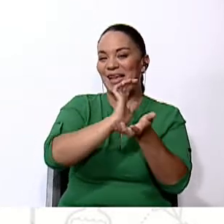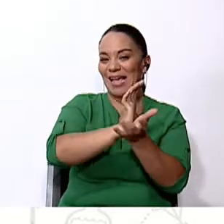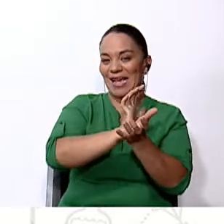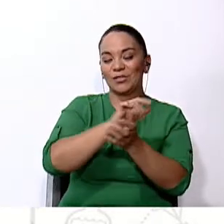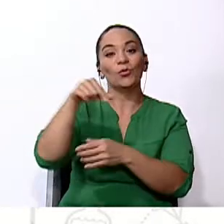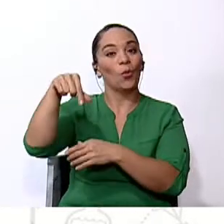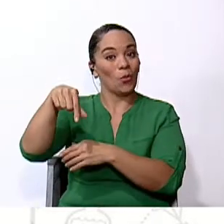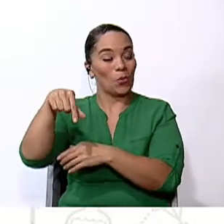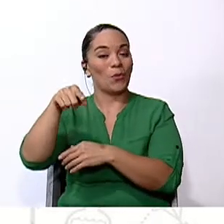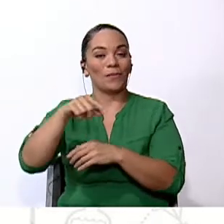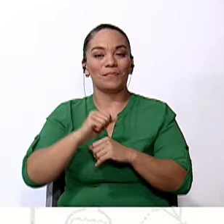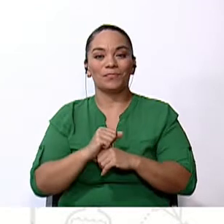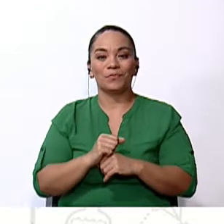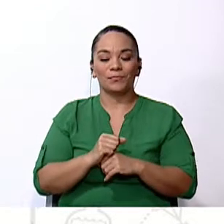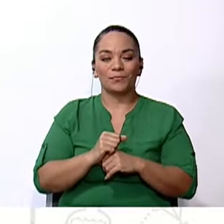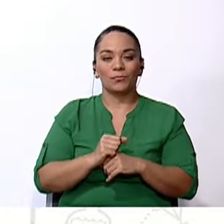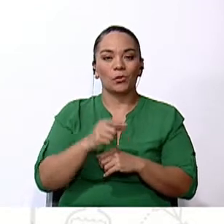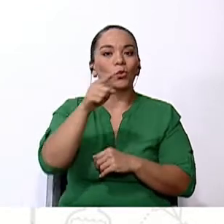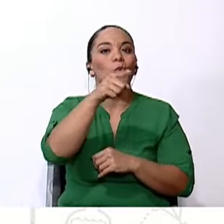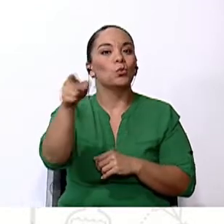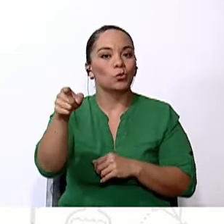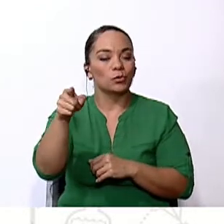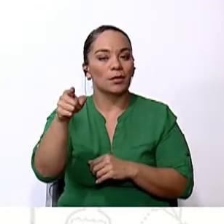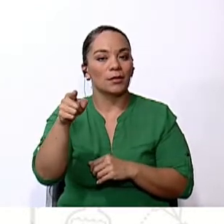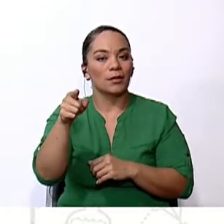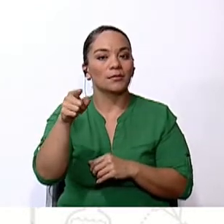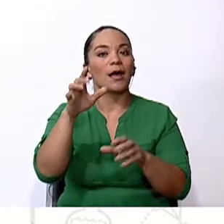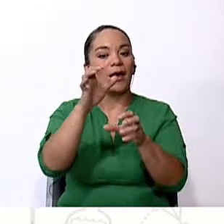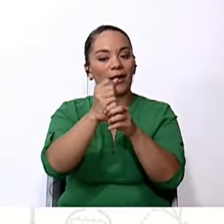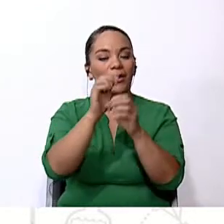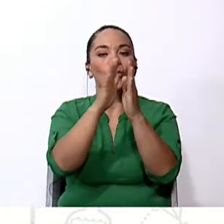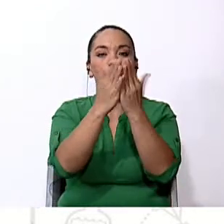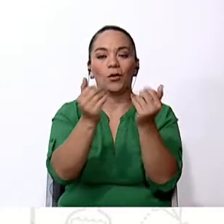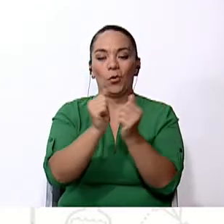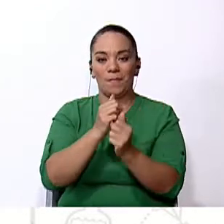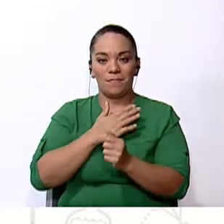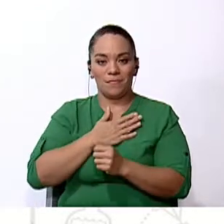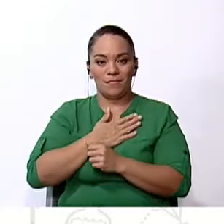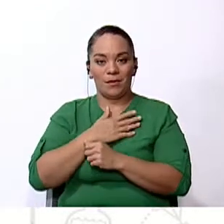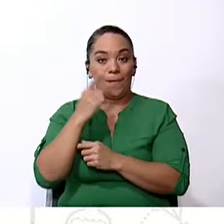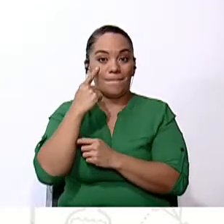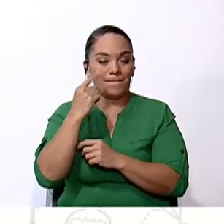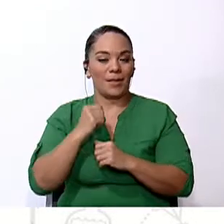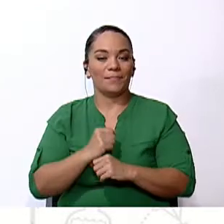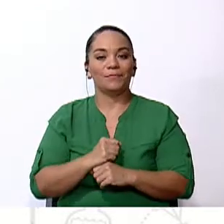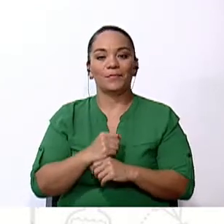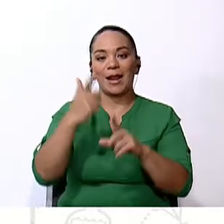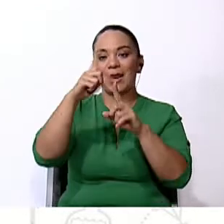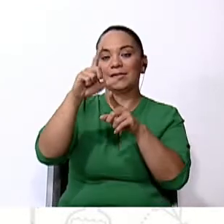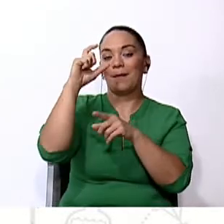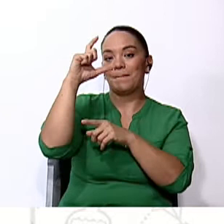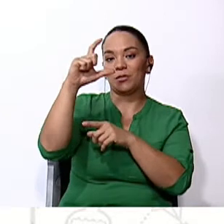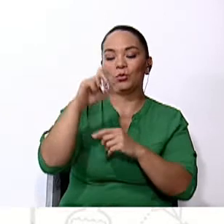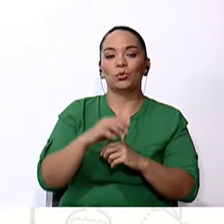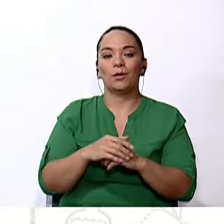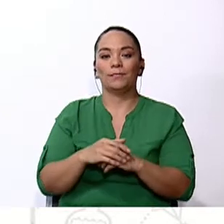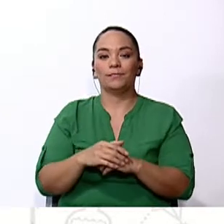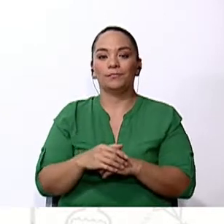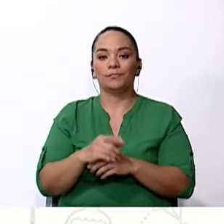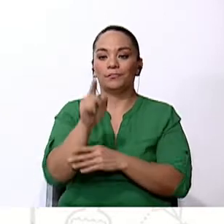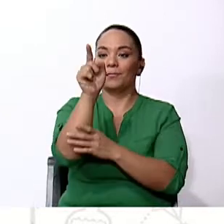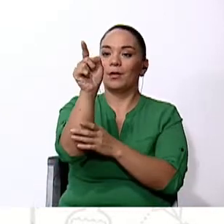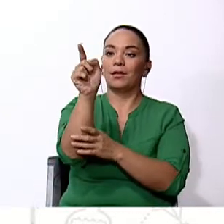¡Excelente! Esa háganla conmigo en sus cuadernos. Vamos a hacer el trazo mayúscula.